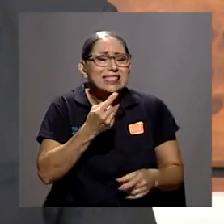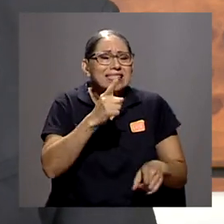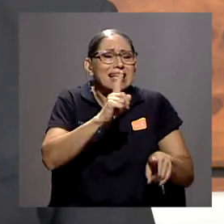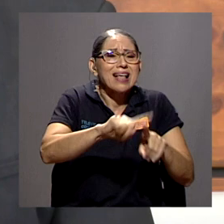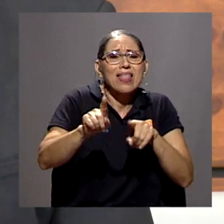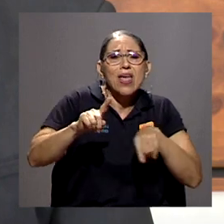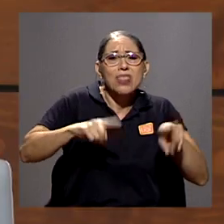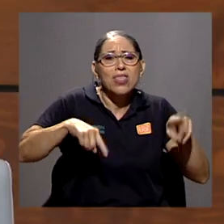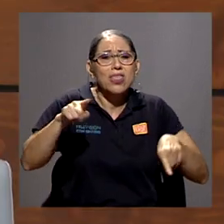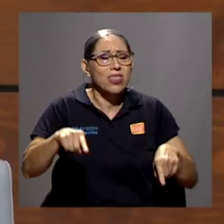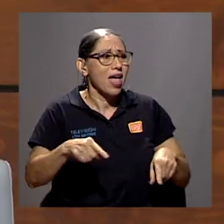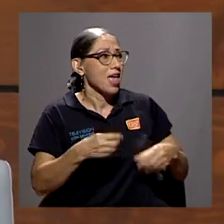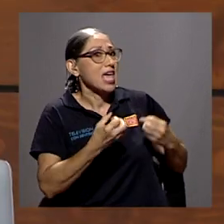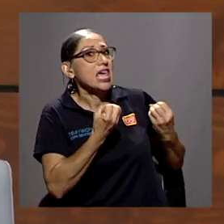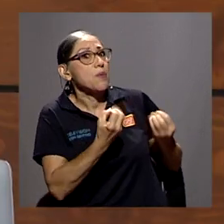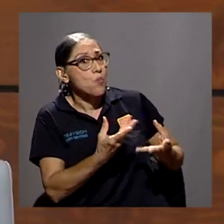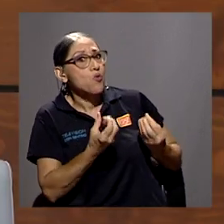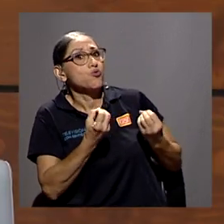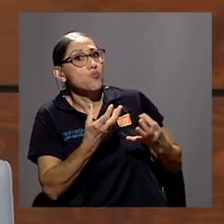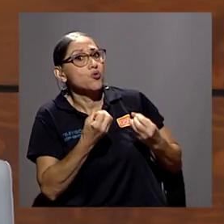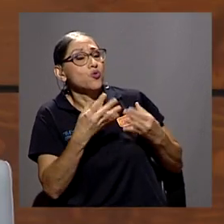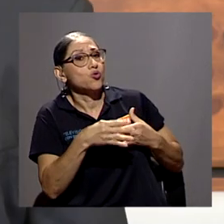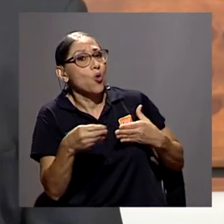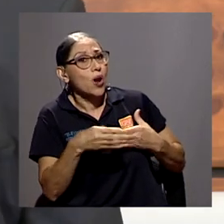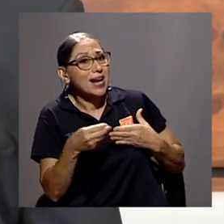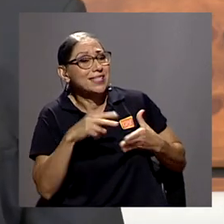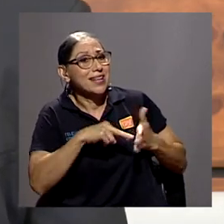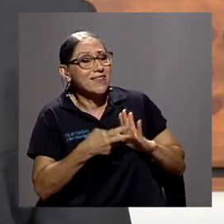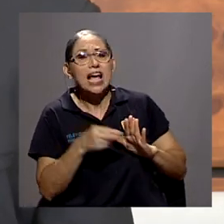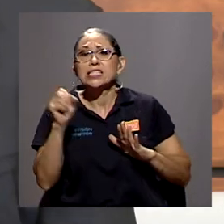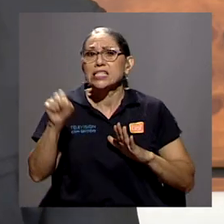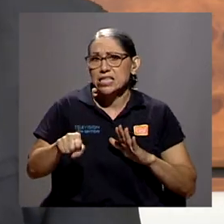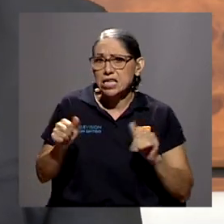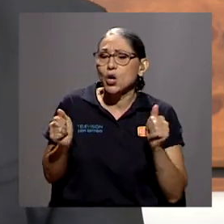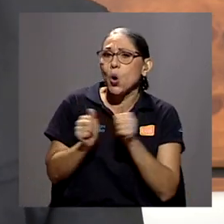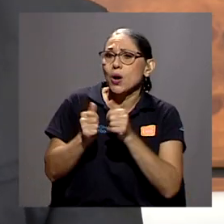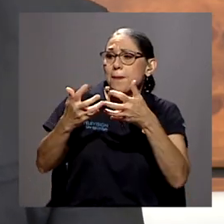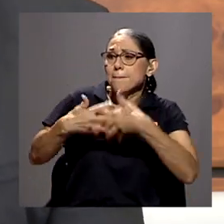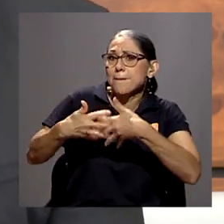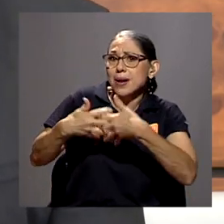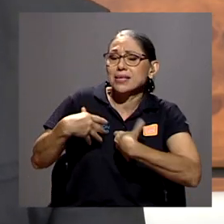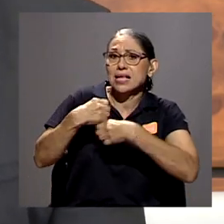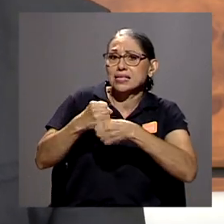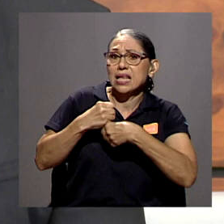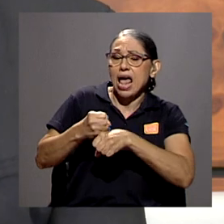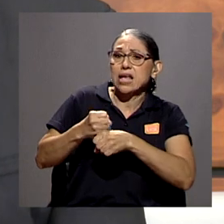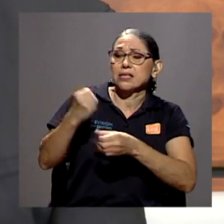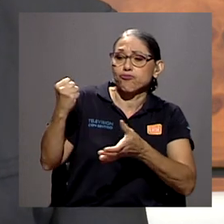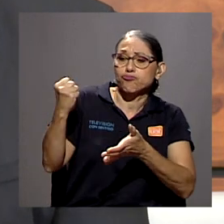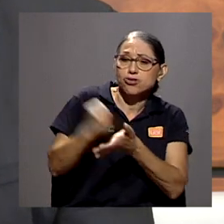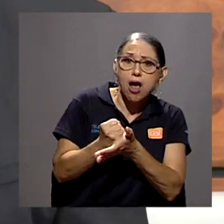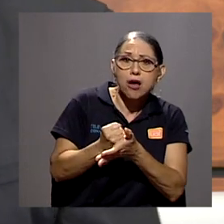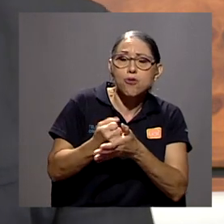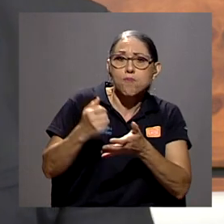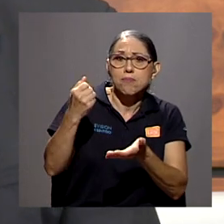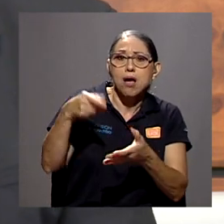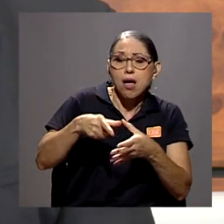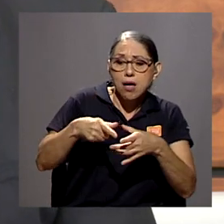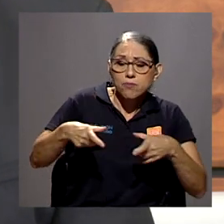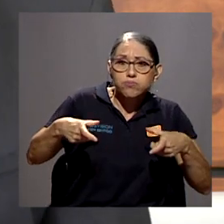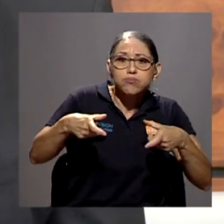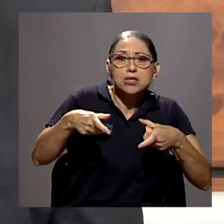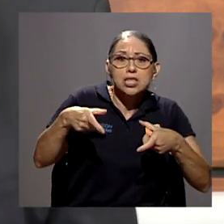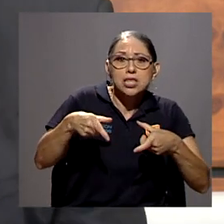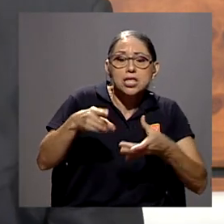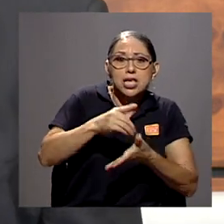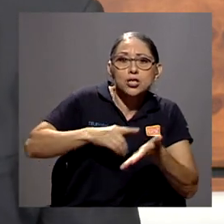tipo e inversiones de miles de miles de así con muchas inversiones y con casas disqueras soportando muchas veces de las que sabemos este